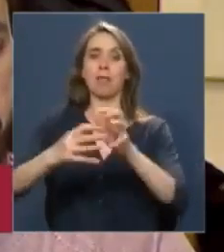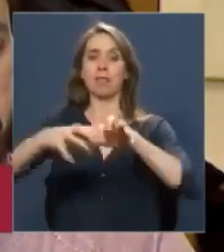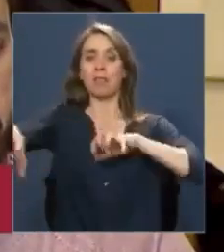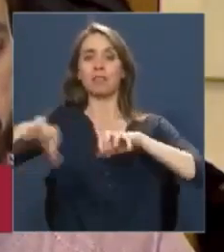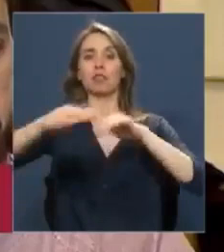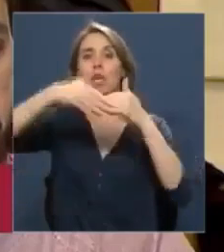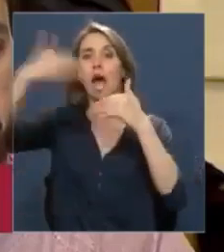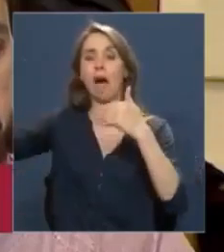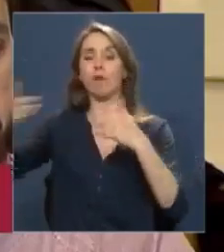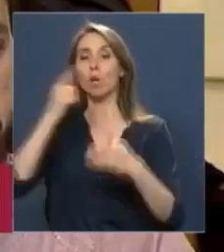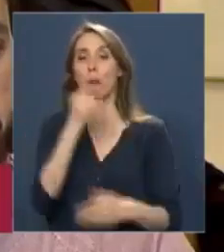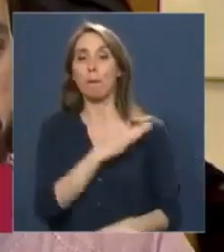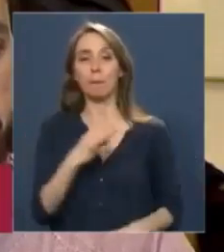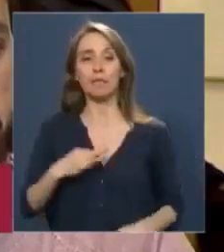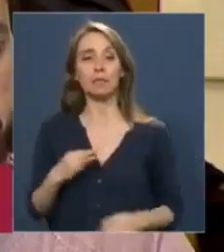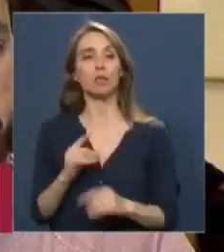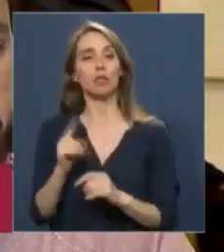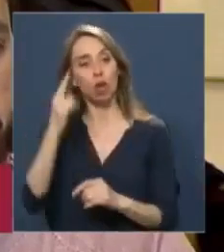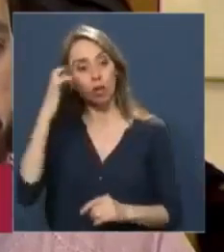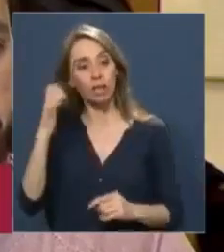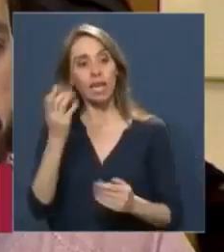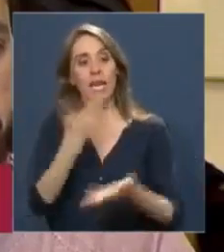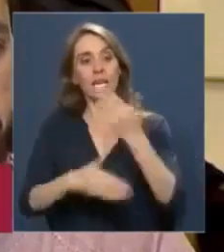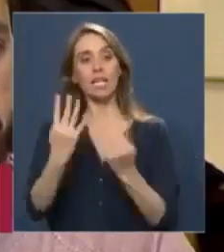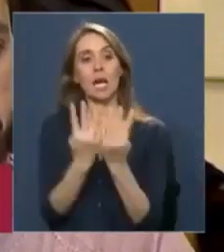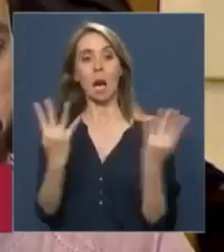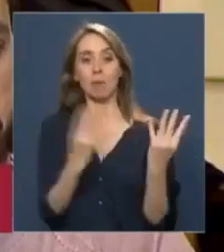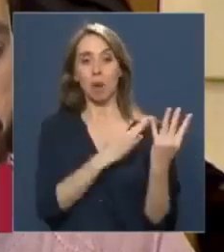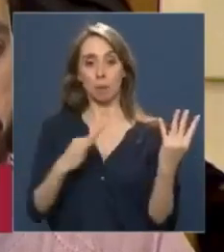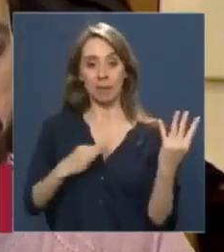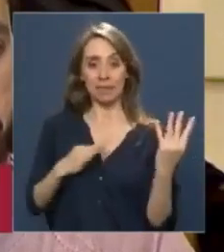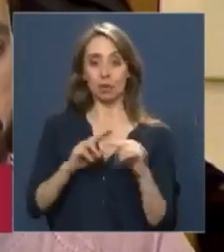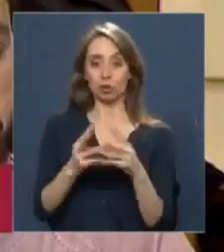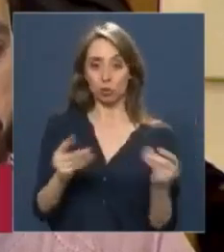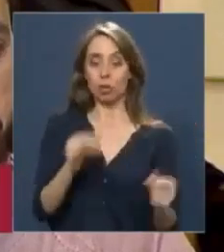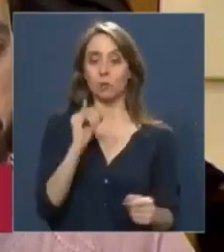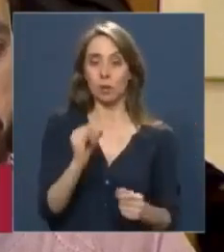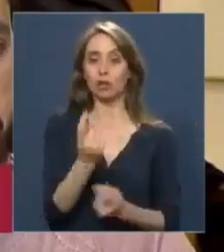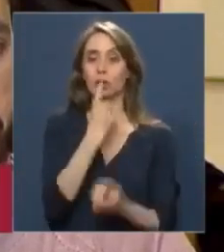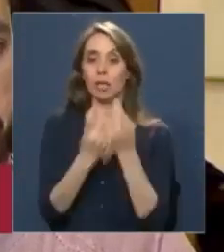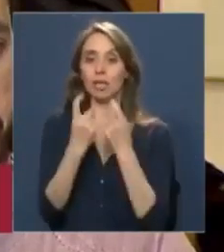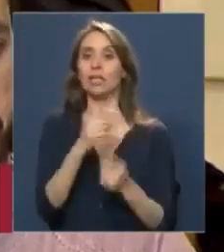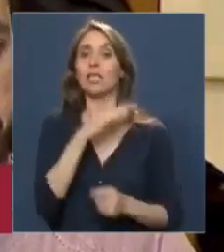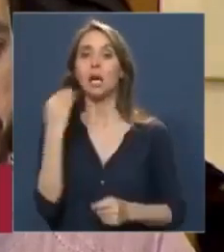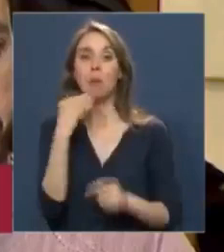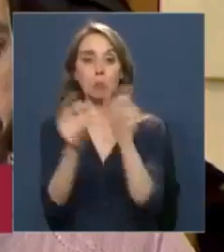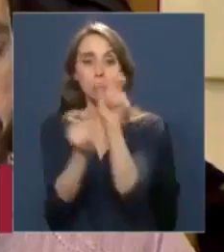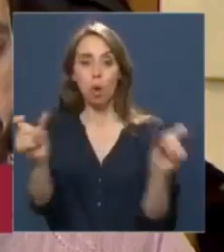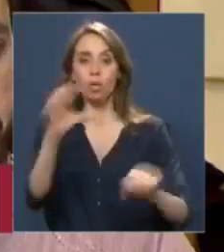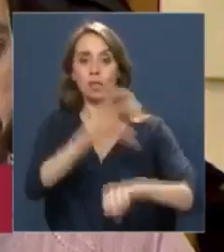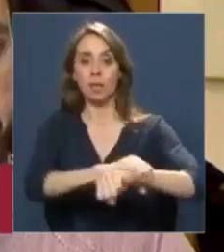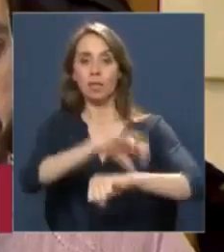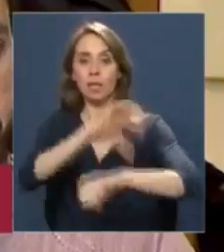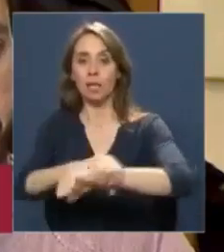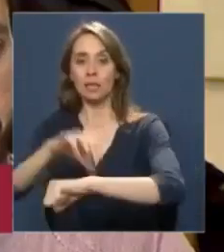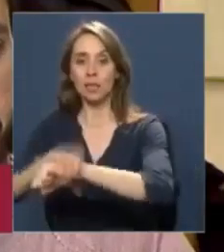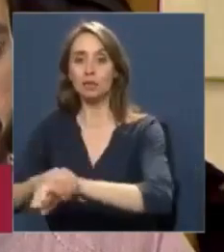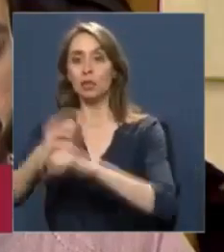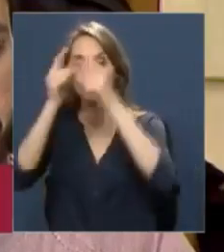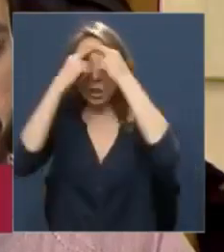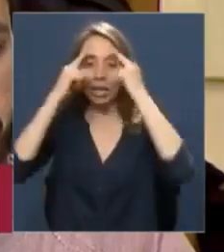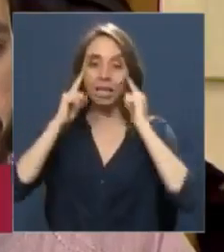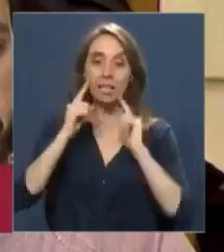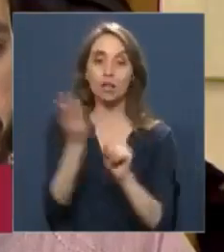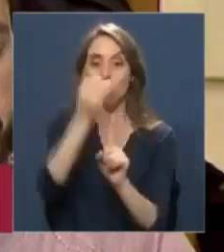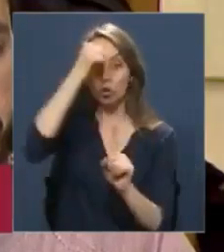allá afuera. Ministro, nunca ha sido de creer que con los cambios de gabinete las cosas se resuelven, pero sin autocrítica respecto a las muertes, las detenciones, las y los heridos y